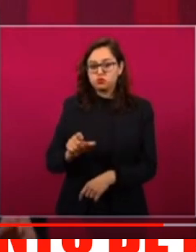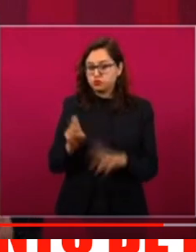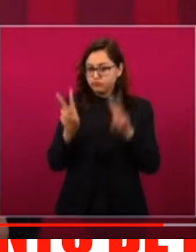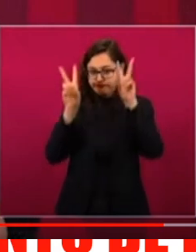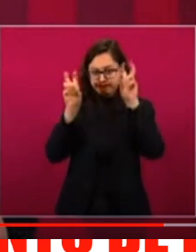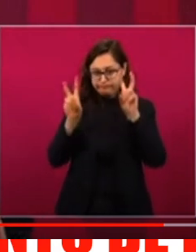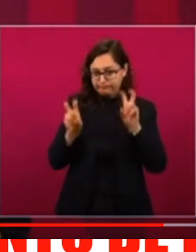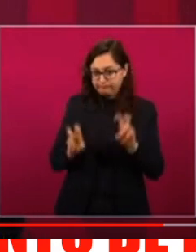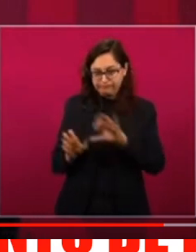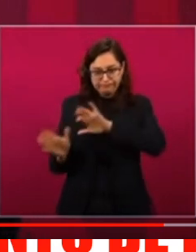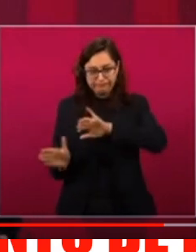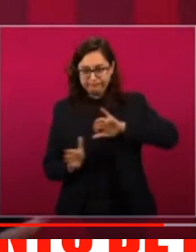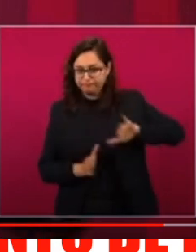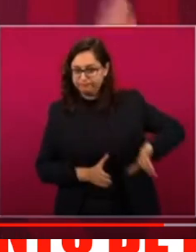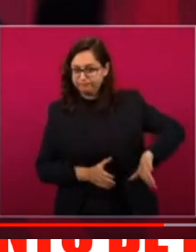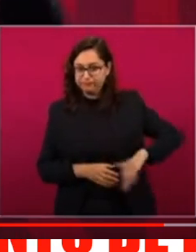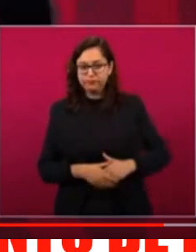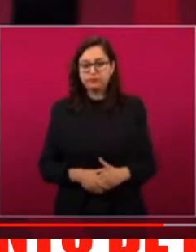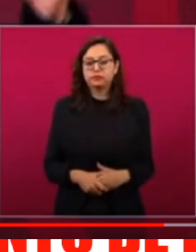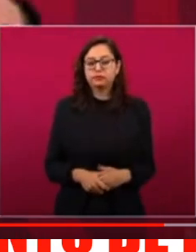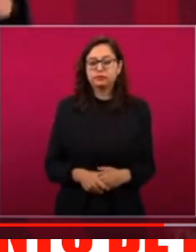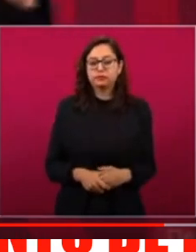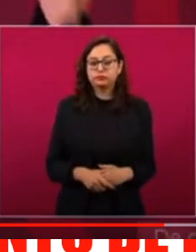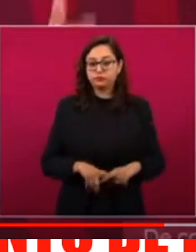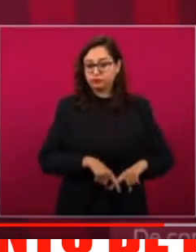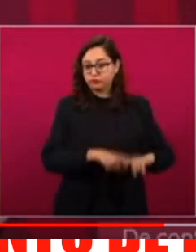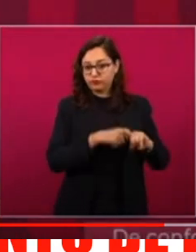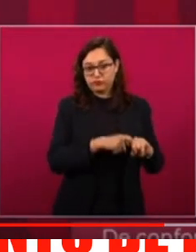nada. Perfecto. Aunque